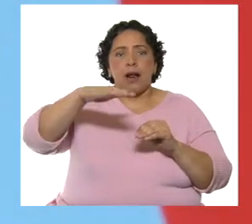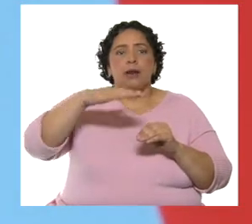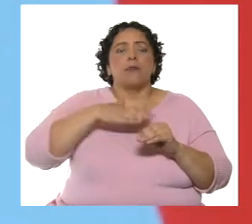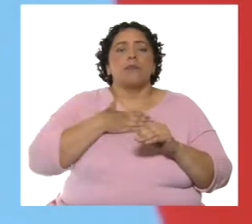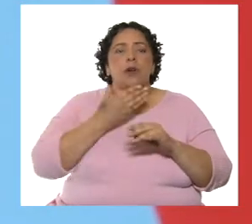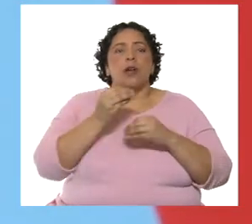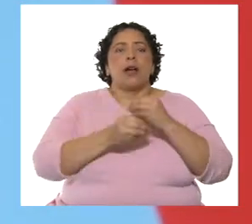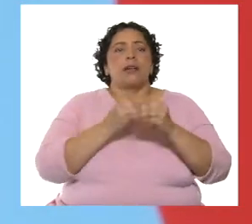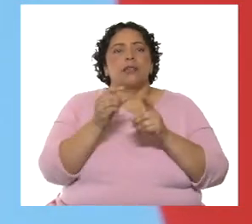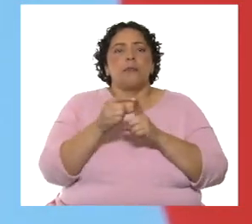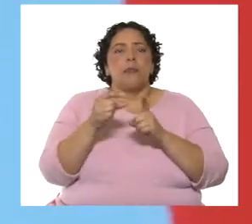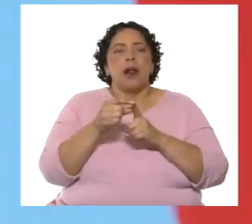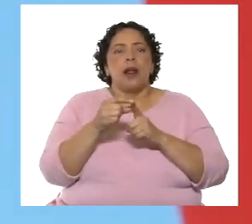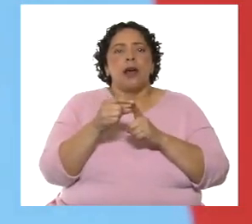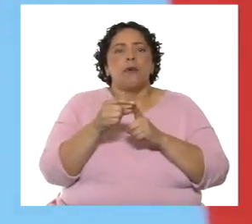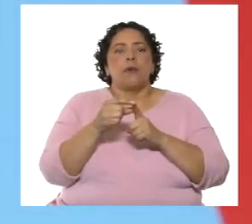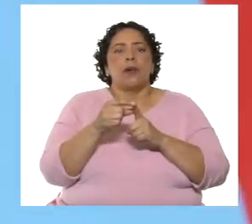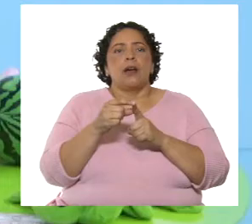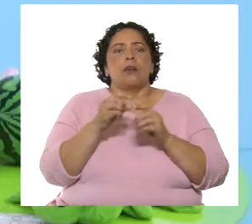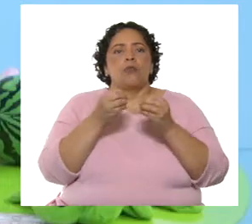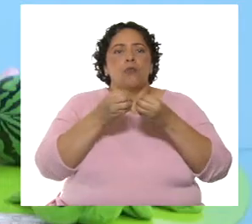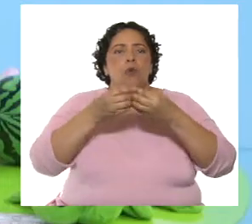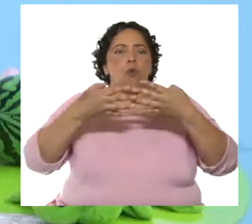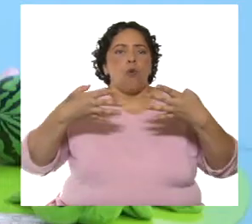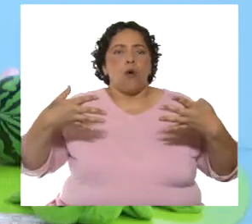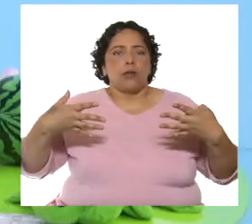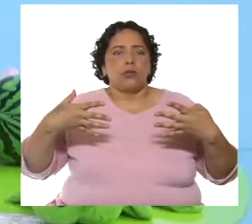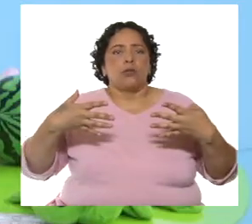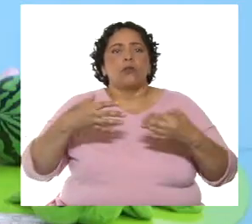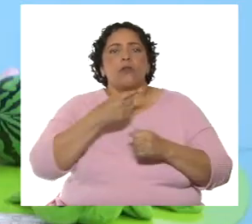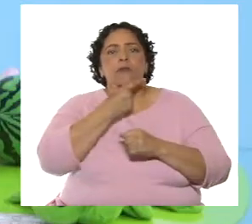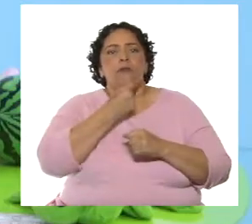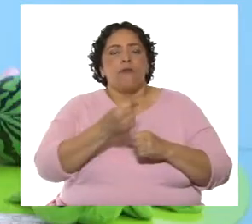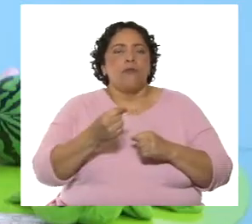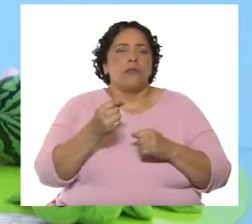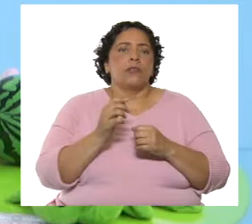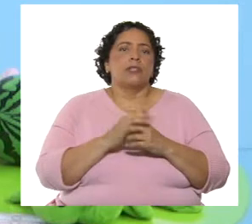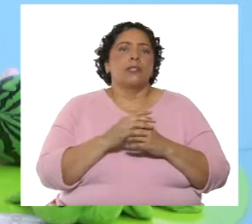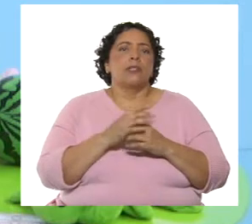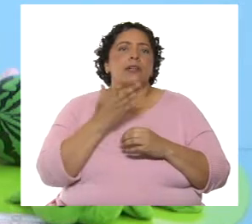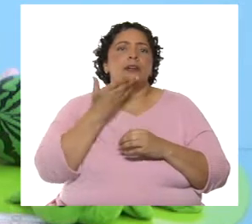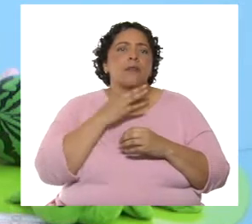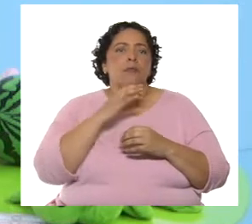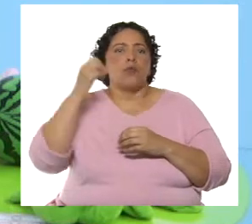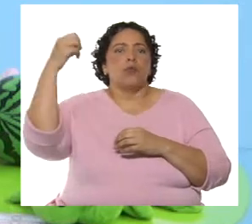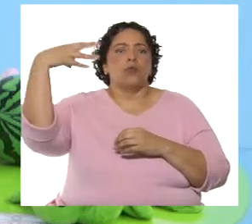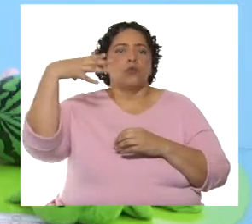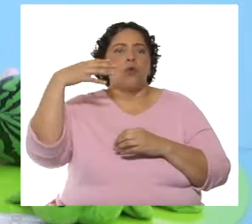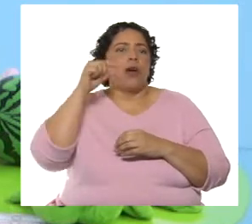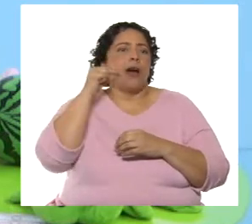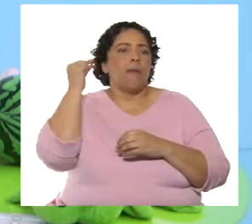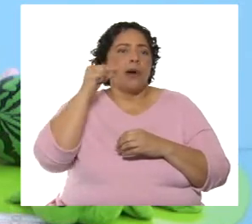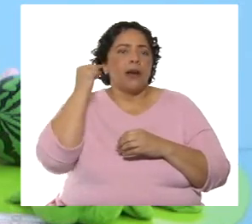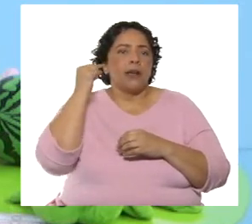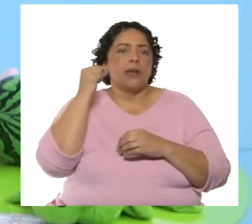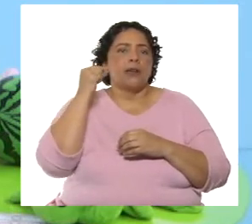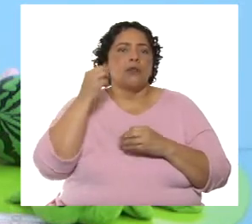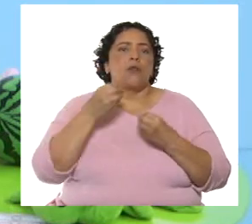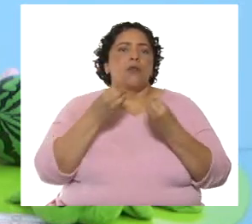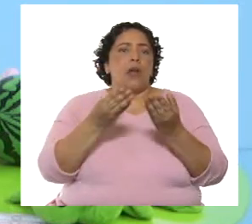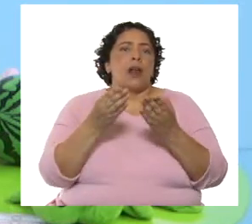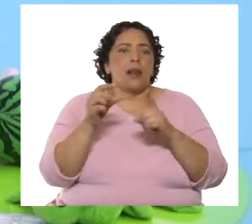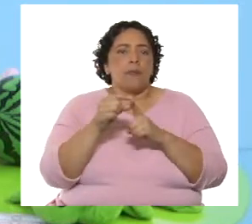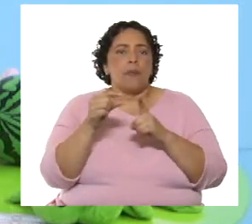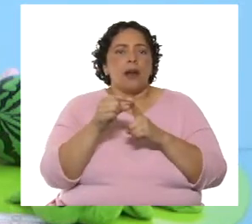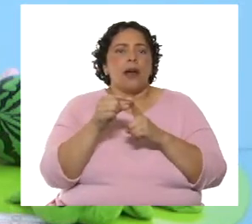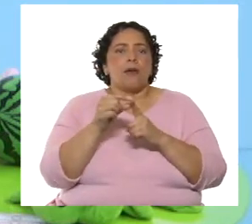palabras, pueden realizar oraciones sencillas, como que el sol es amarillo, darles palabras